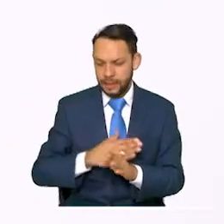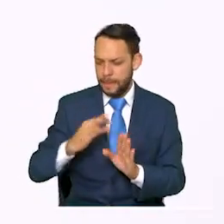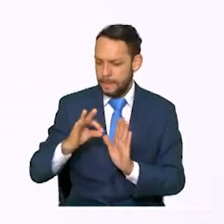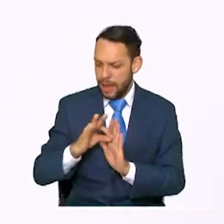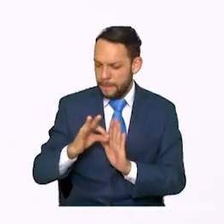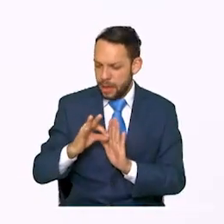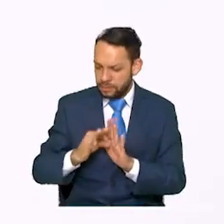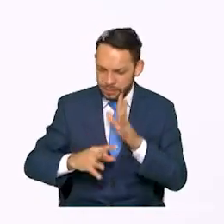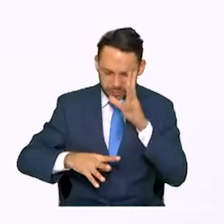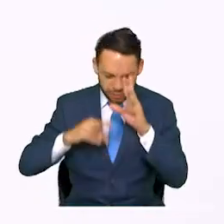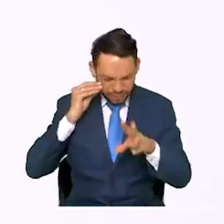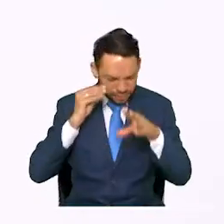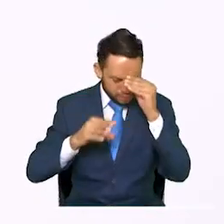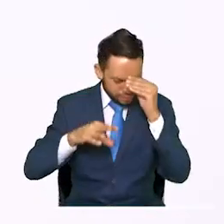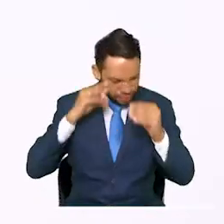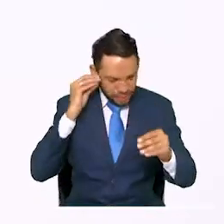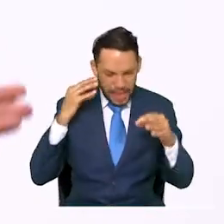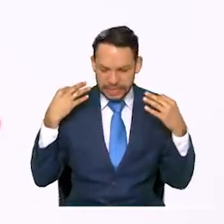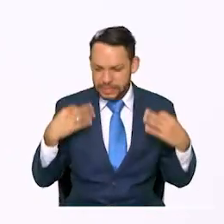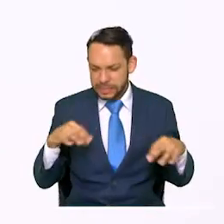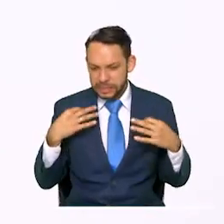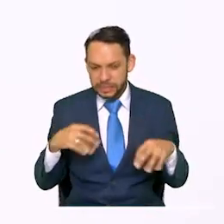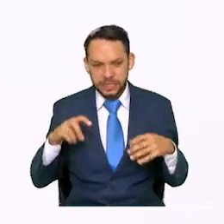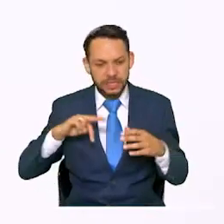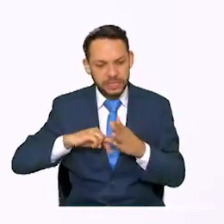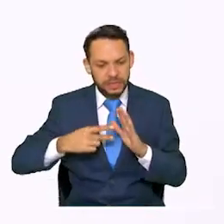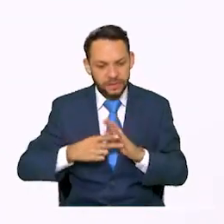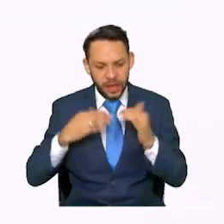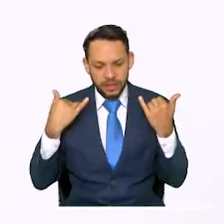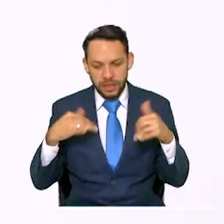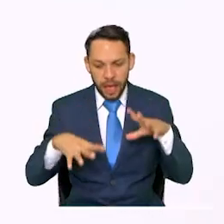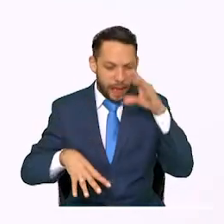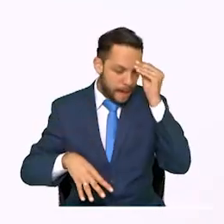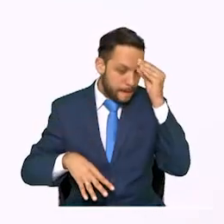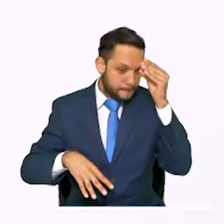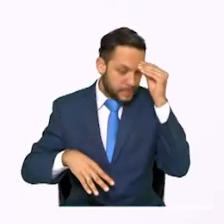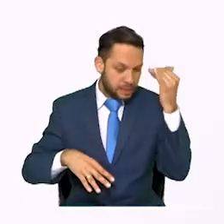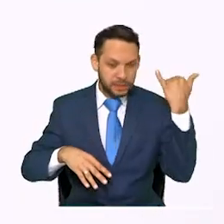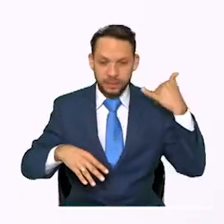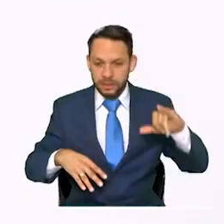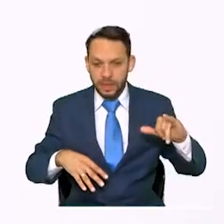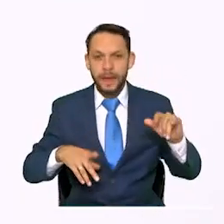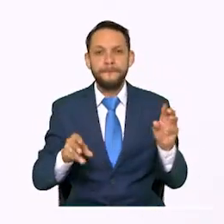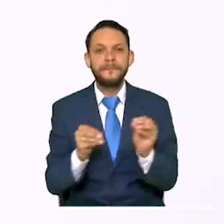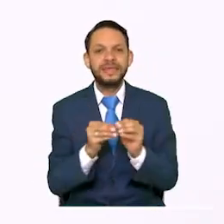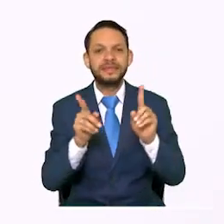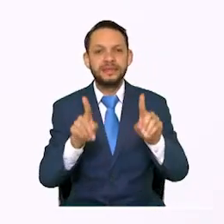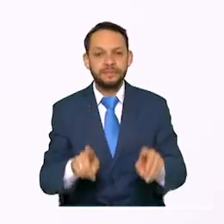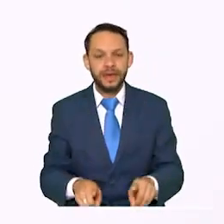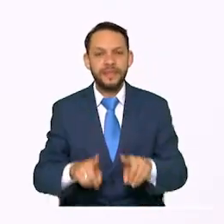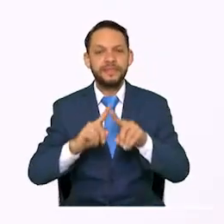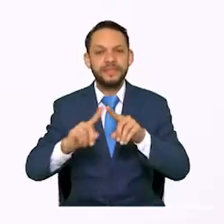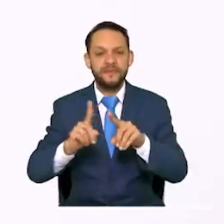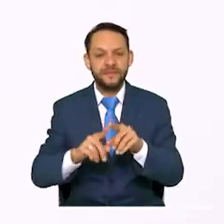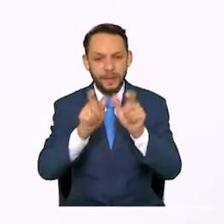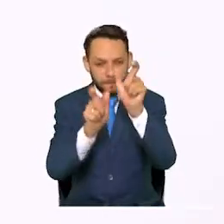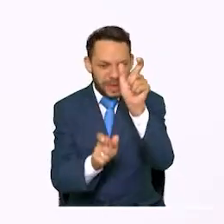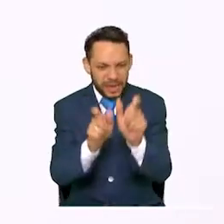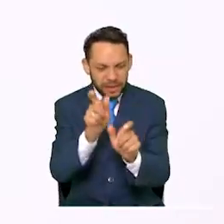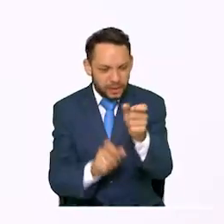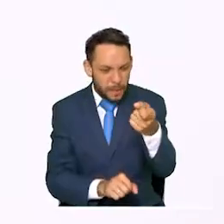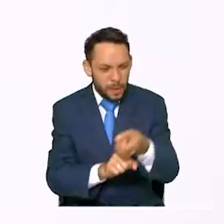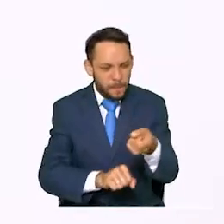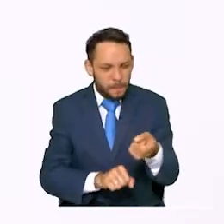sea, no es simplemente aprender sobre, sino enseñarles a prescribir, a diferenciar el tipo de paciente, el tipo